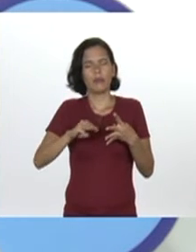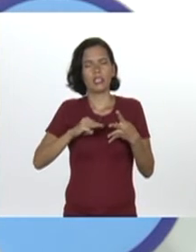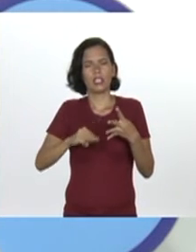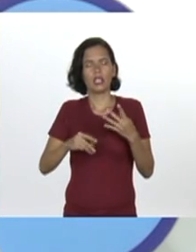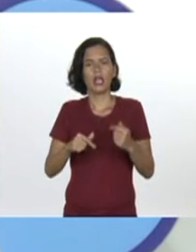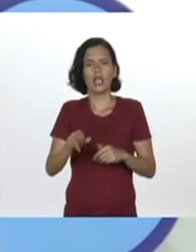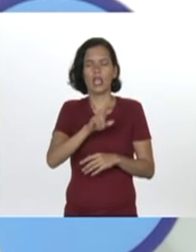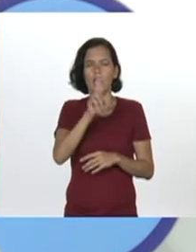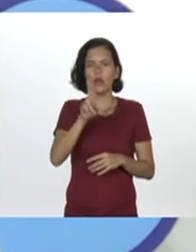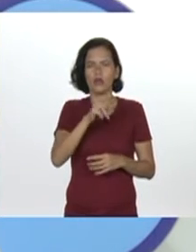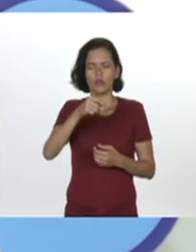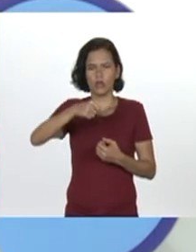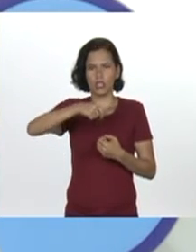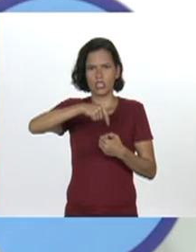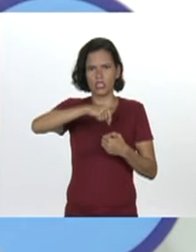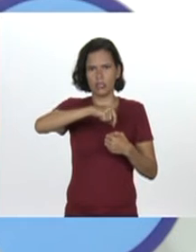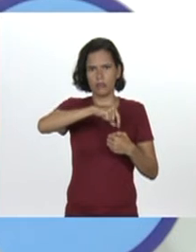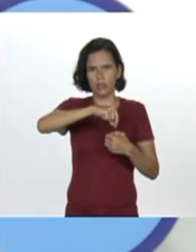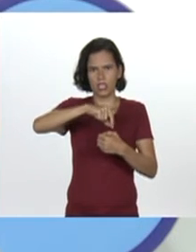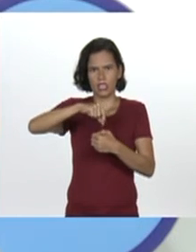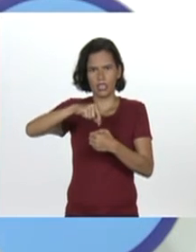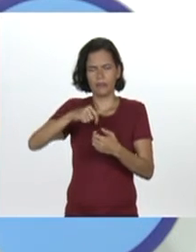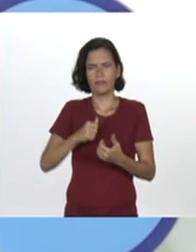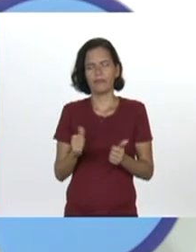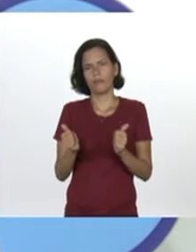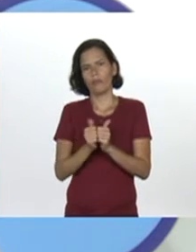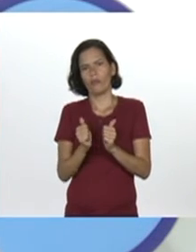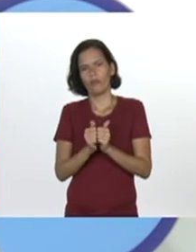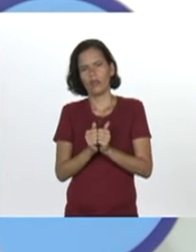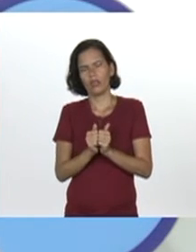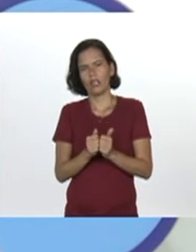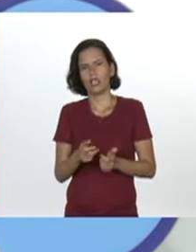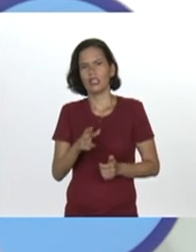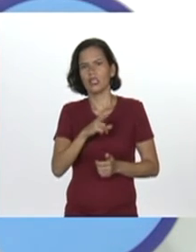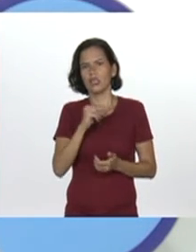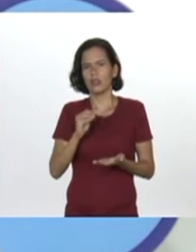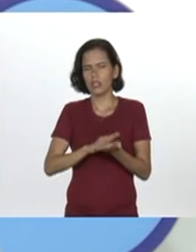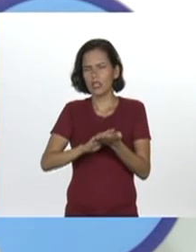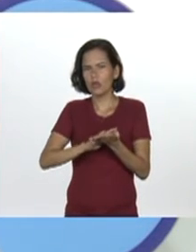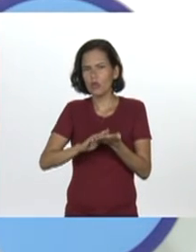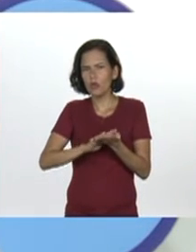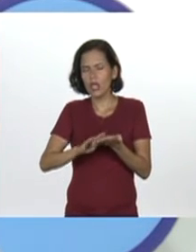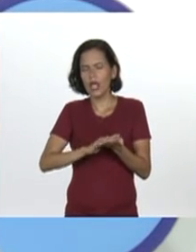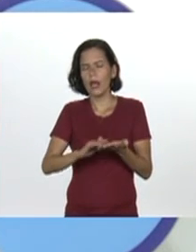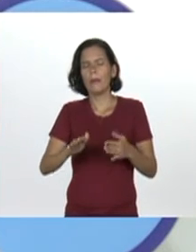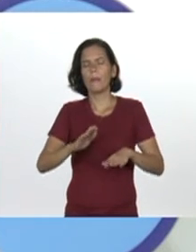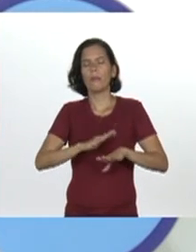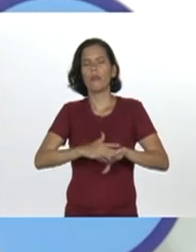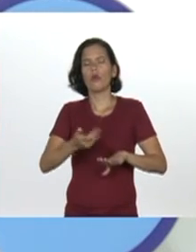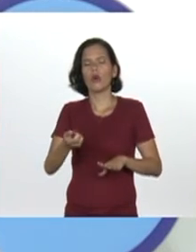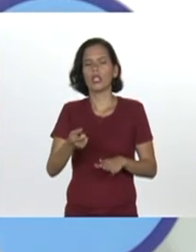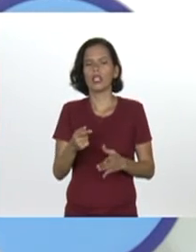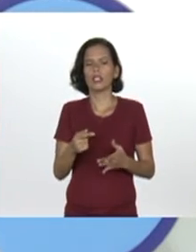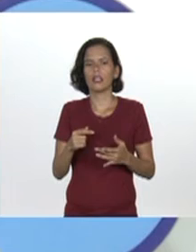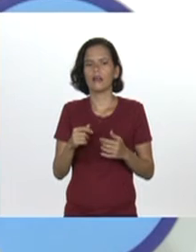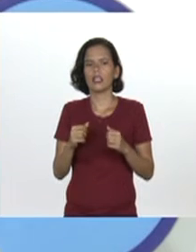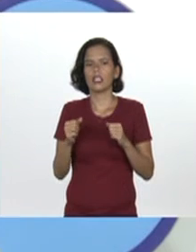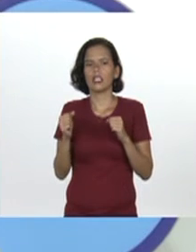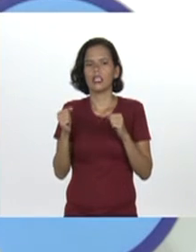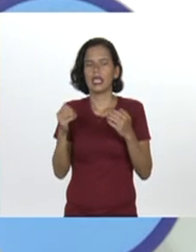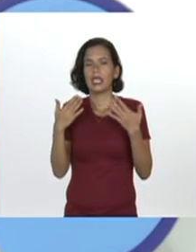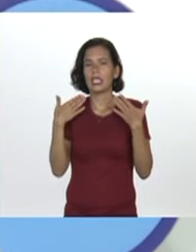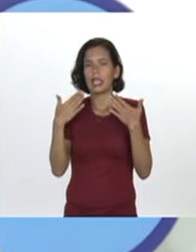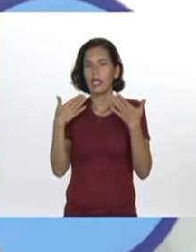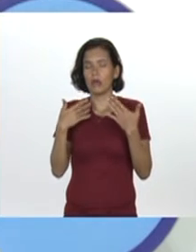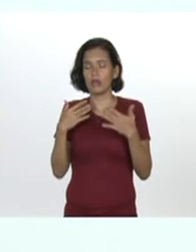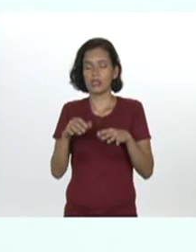didáctico el uso de semillas, el uso quizás de madera que no estén curadas porque a través de los climas cálidos